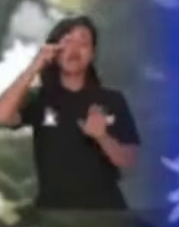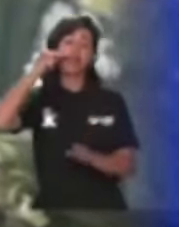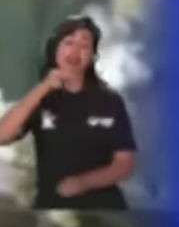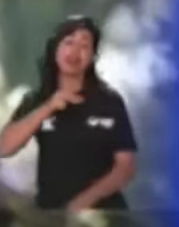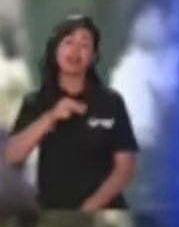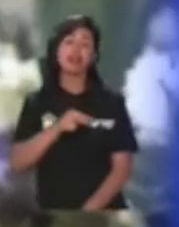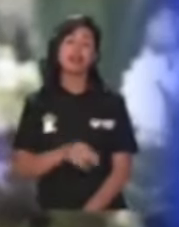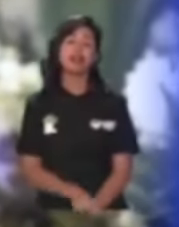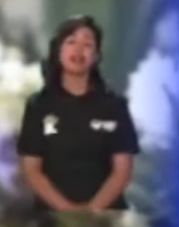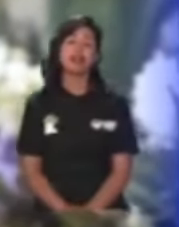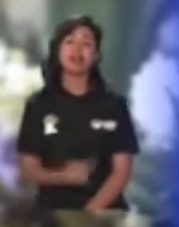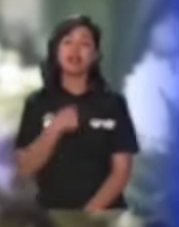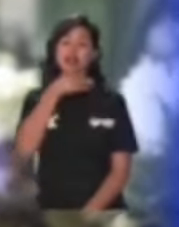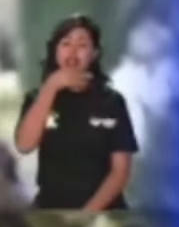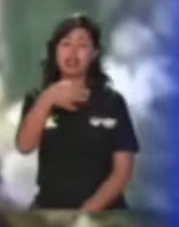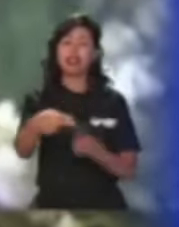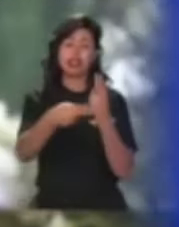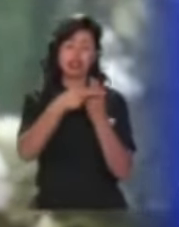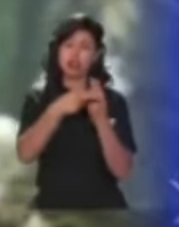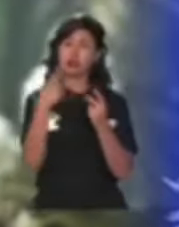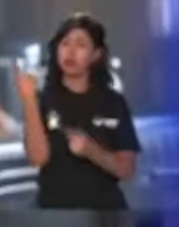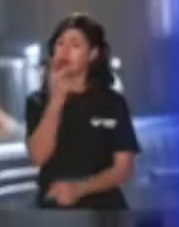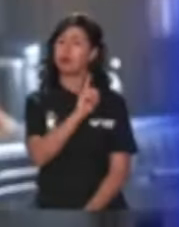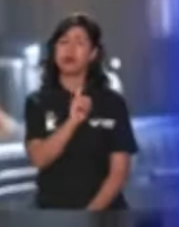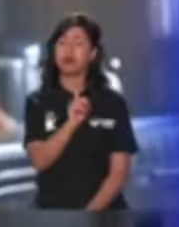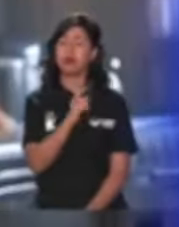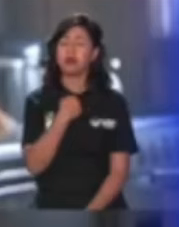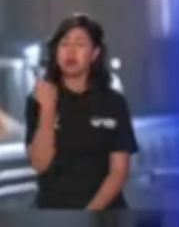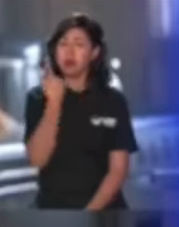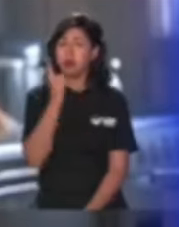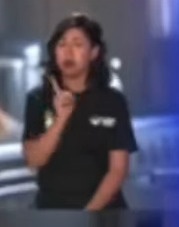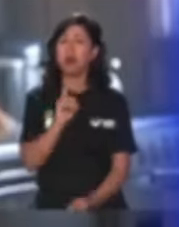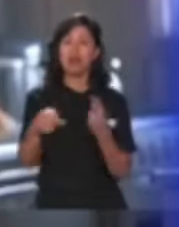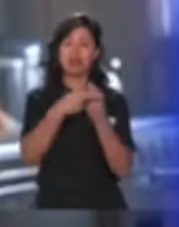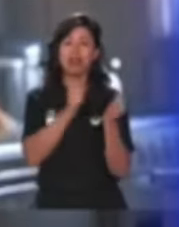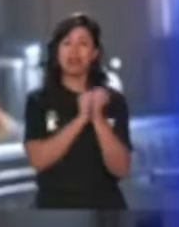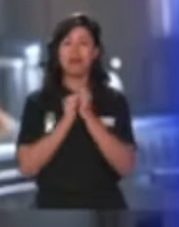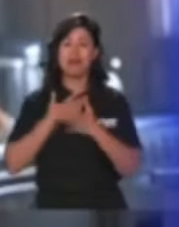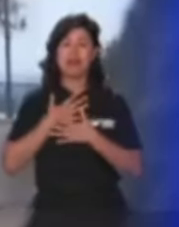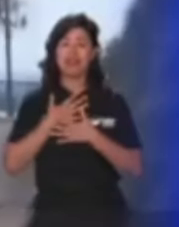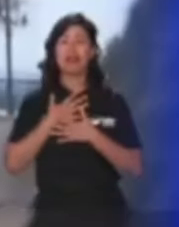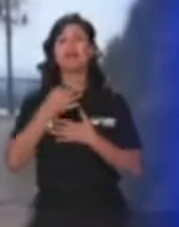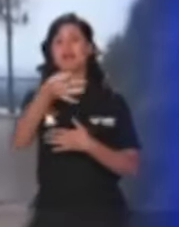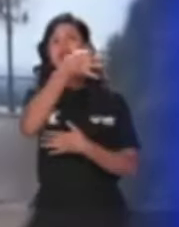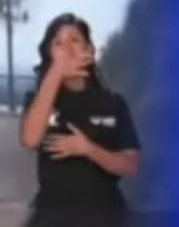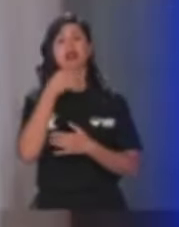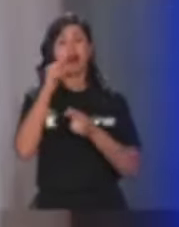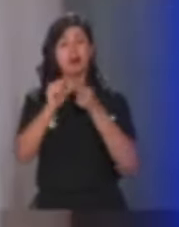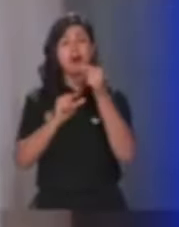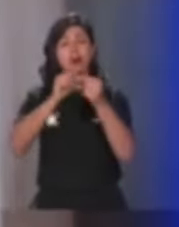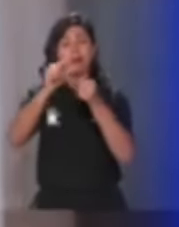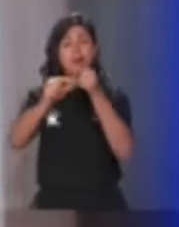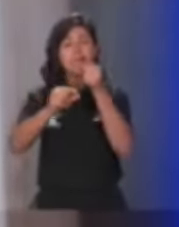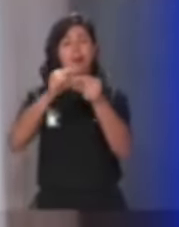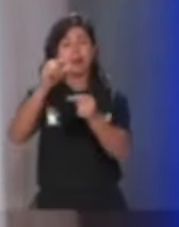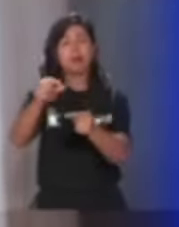Esa, está viendo. El teletón. Yo le dije, yo ahora no estoy solo, ustedes están conmigo. De a poco me dijeron, vamos a ir saliendo ella. No te vas a dar cuenta cuando ya